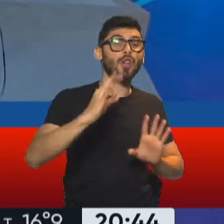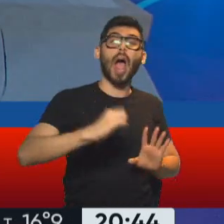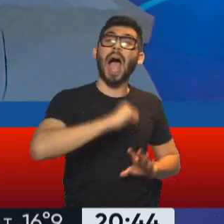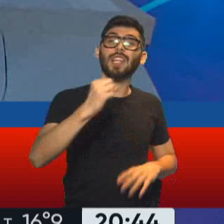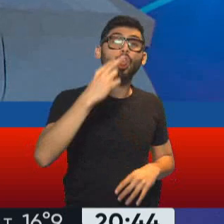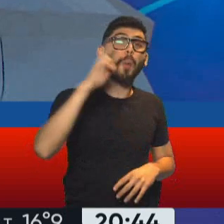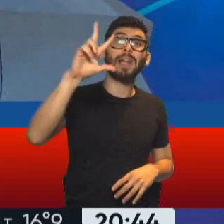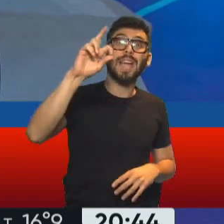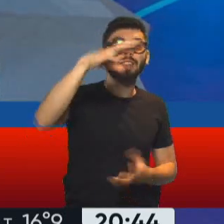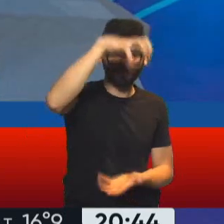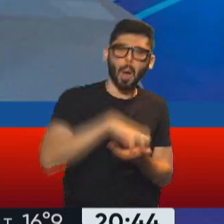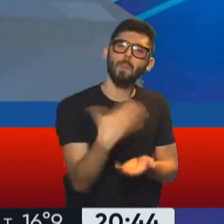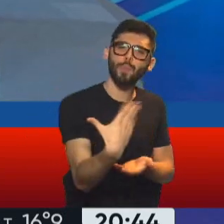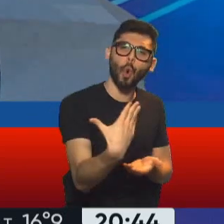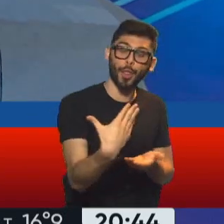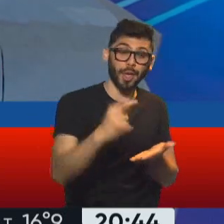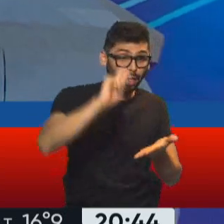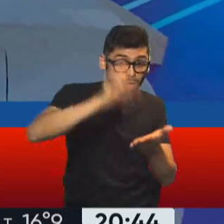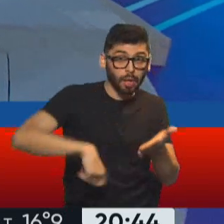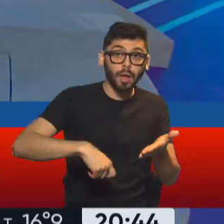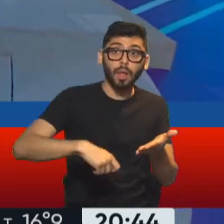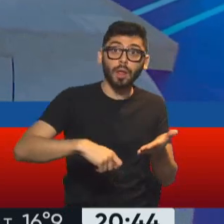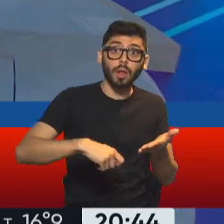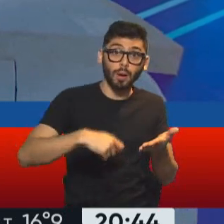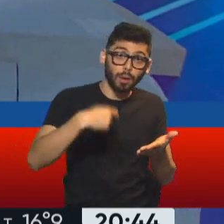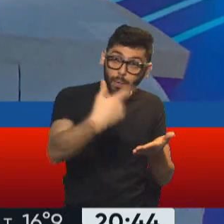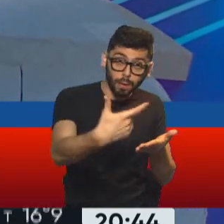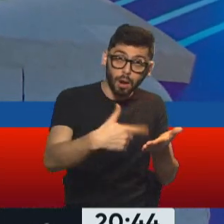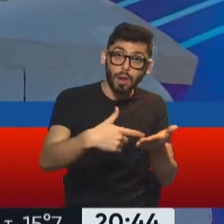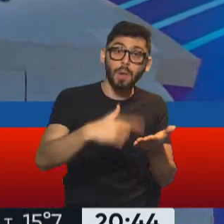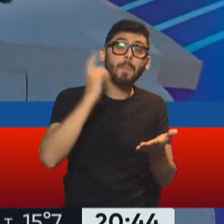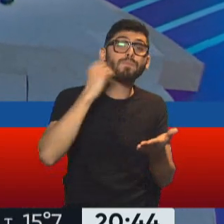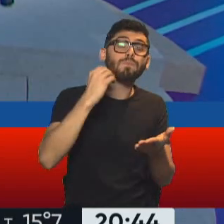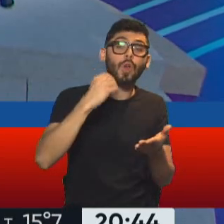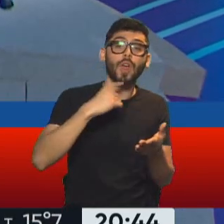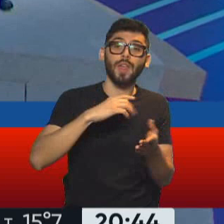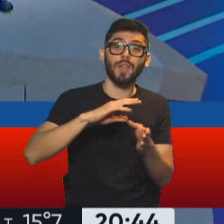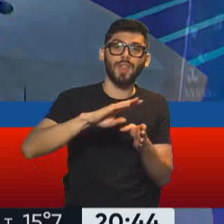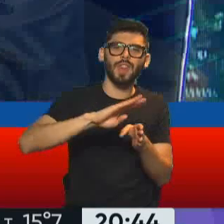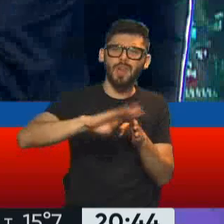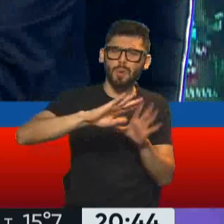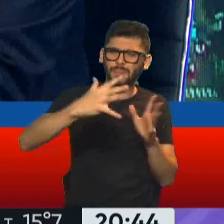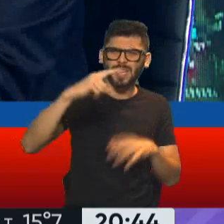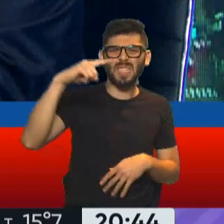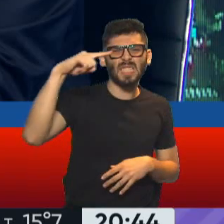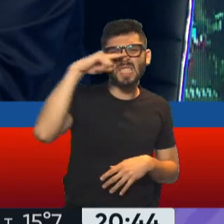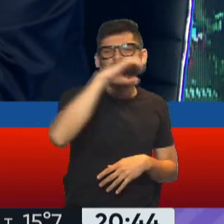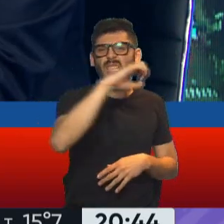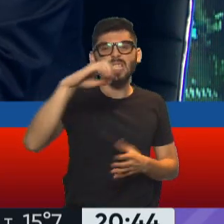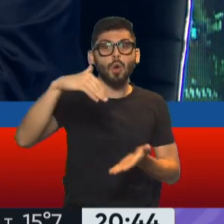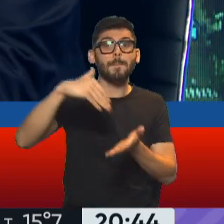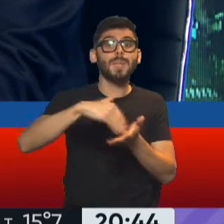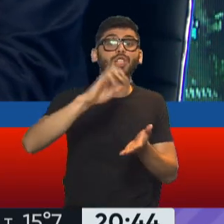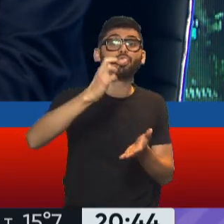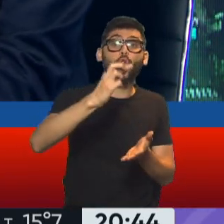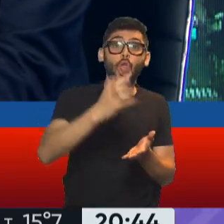se otorgó para poder cumplimentar con una deuda de casi 700 millones de dólares,